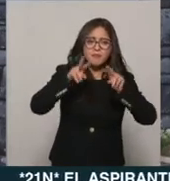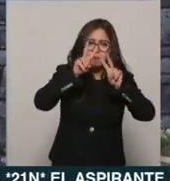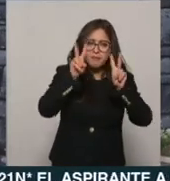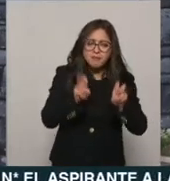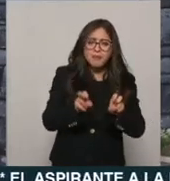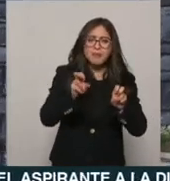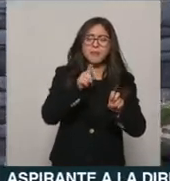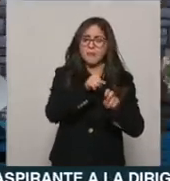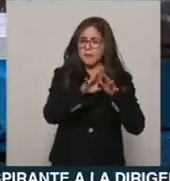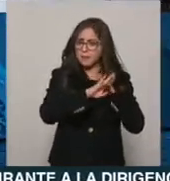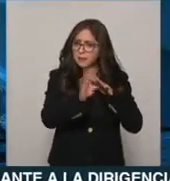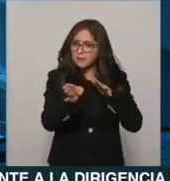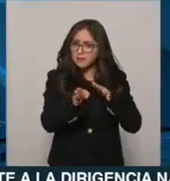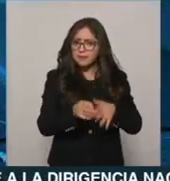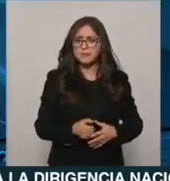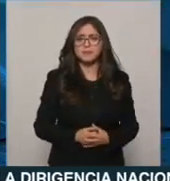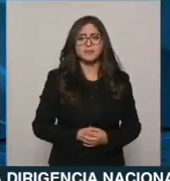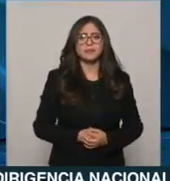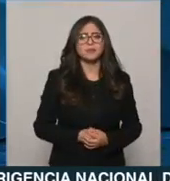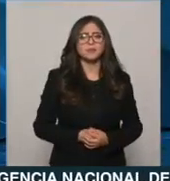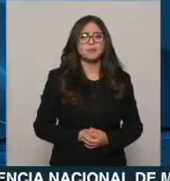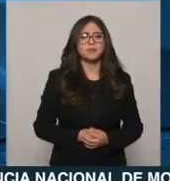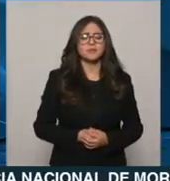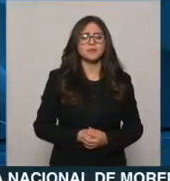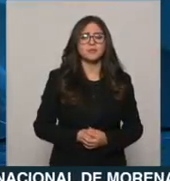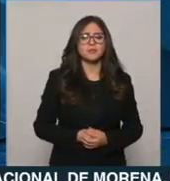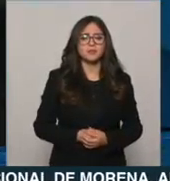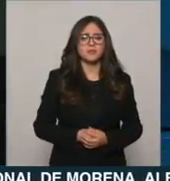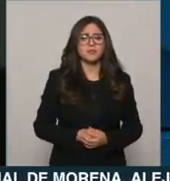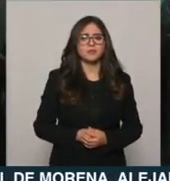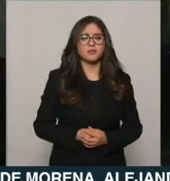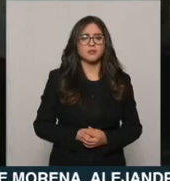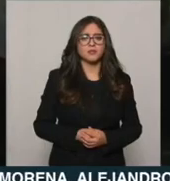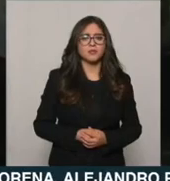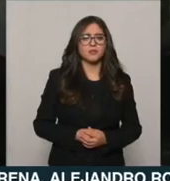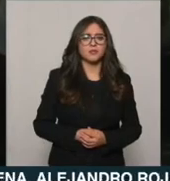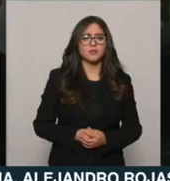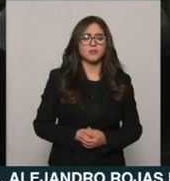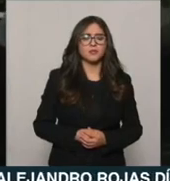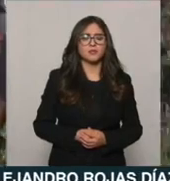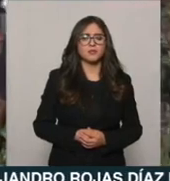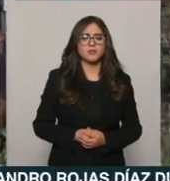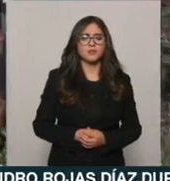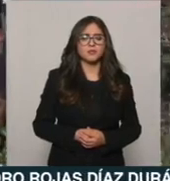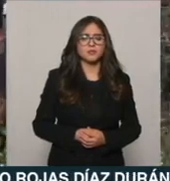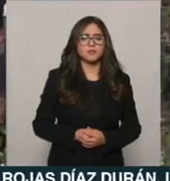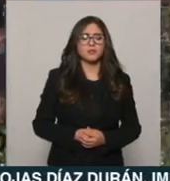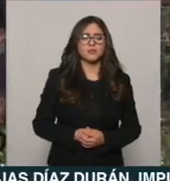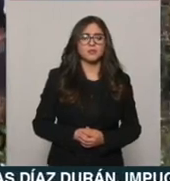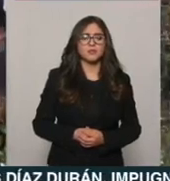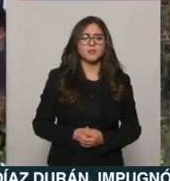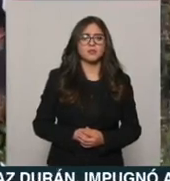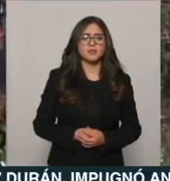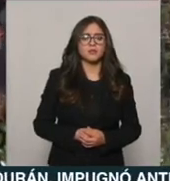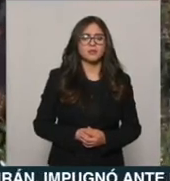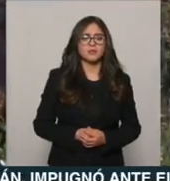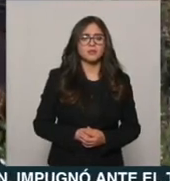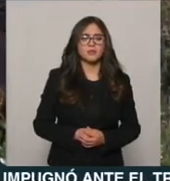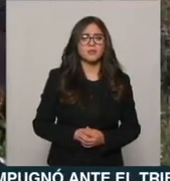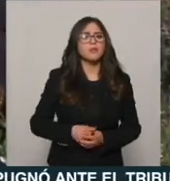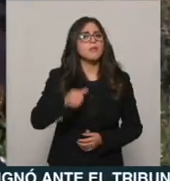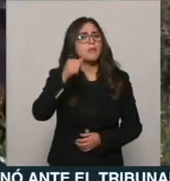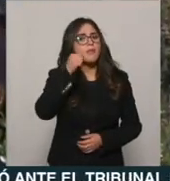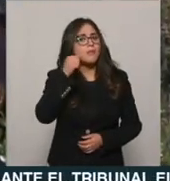migratorios? Pues según lo que informaron el día de ayer, todo parecería indicar que